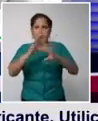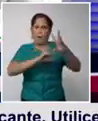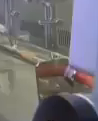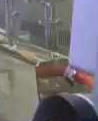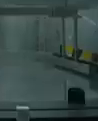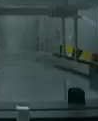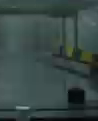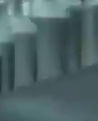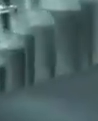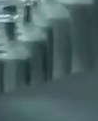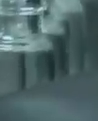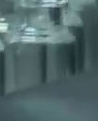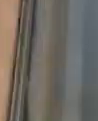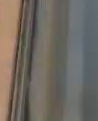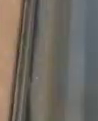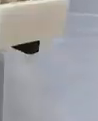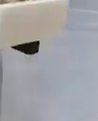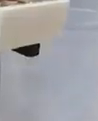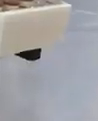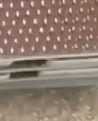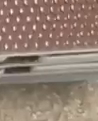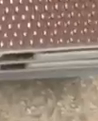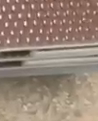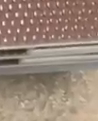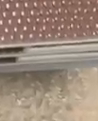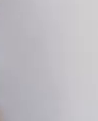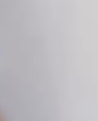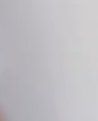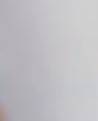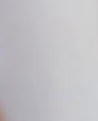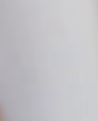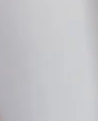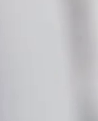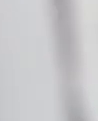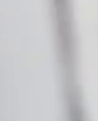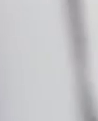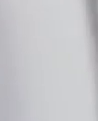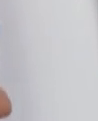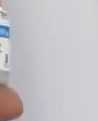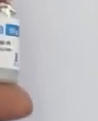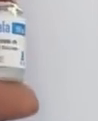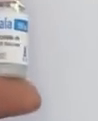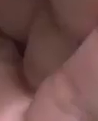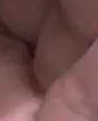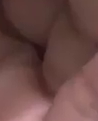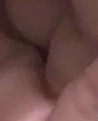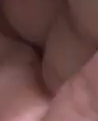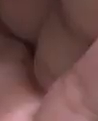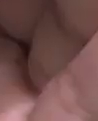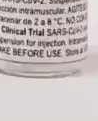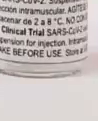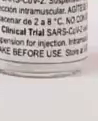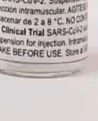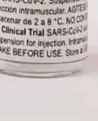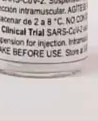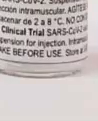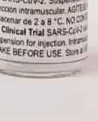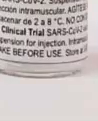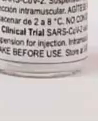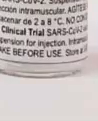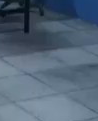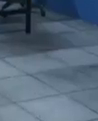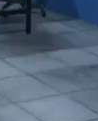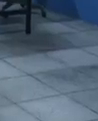pausa. En este bulbo, con evidencias de otra edad, responde